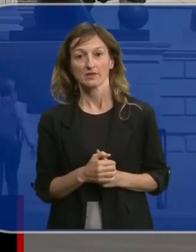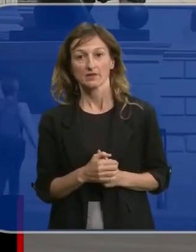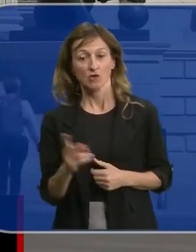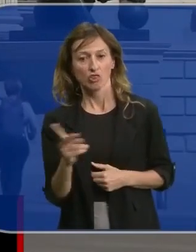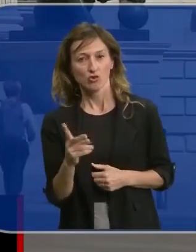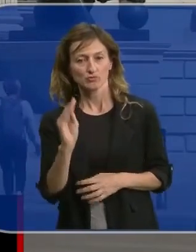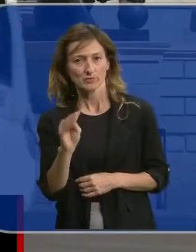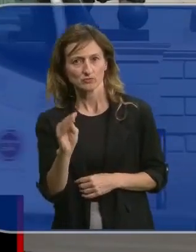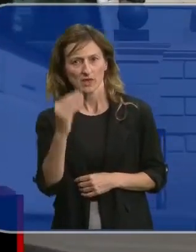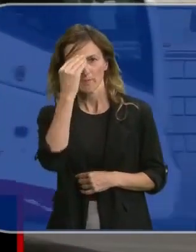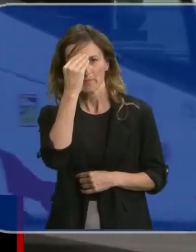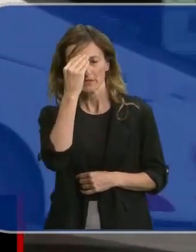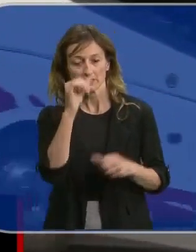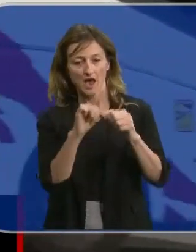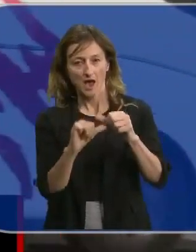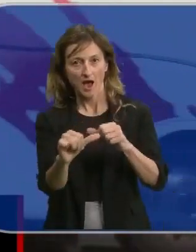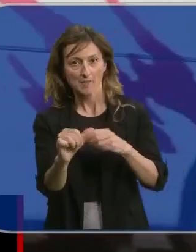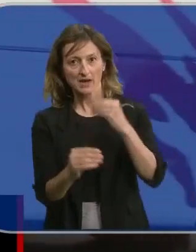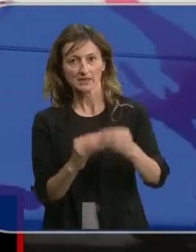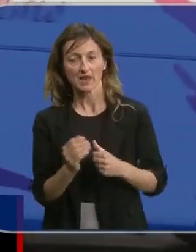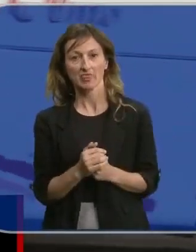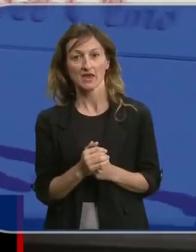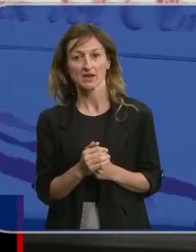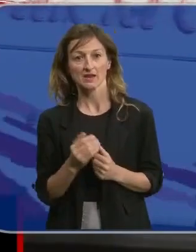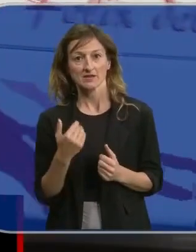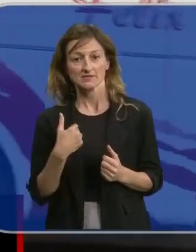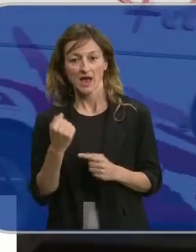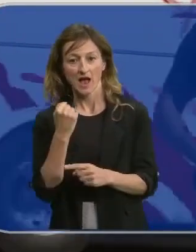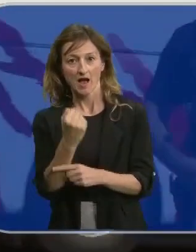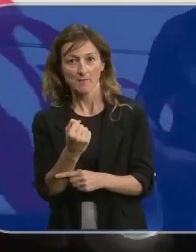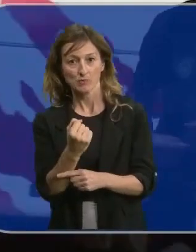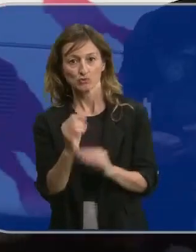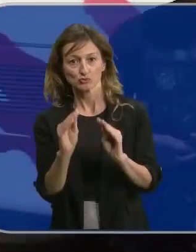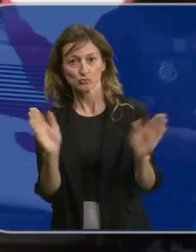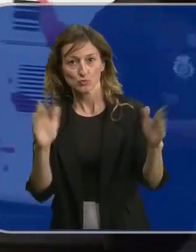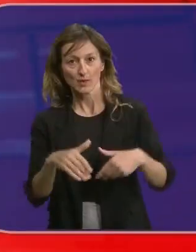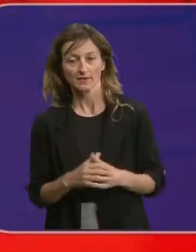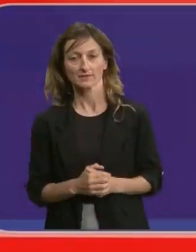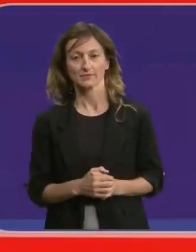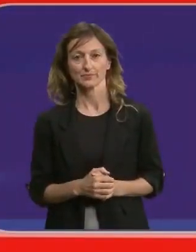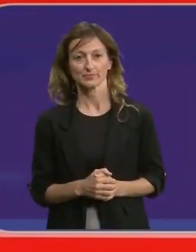populares le han preguntado Que qué piensa hacer a partir de ahora si ya no cuenta ni con el apoyo de